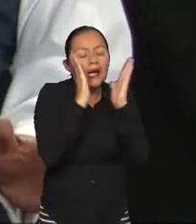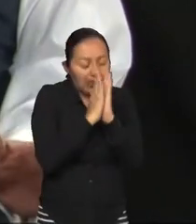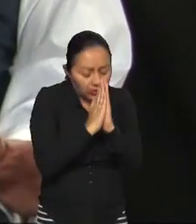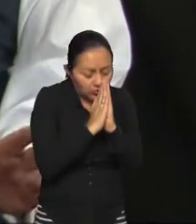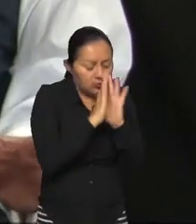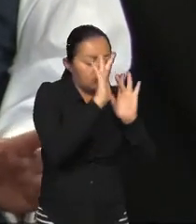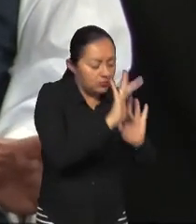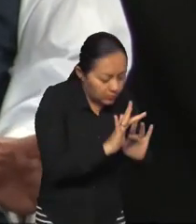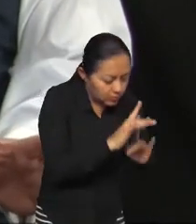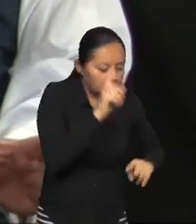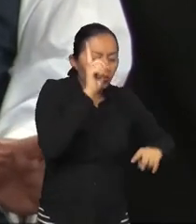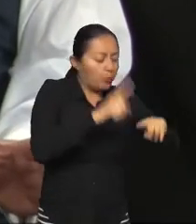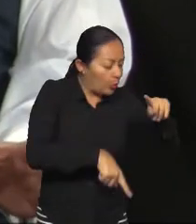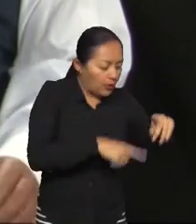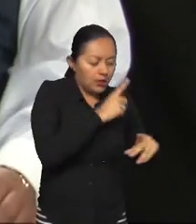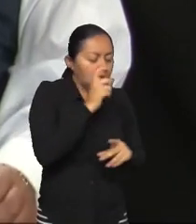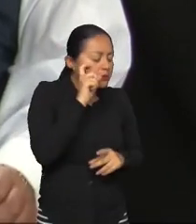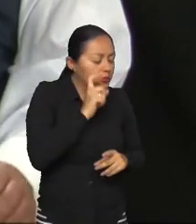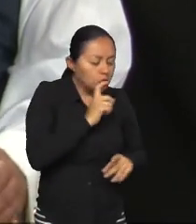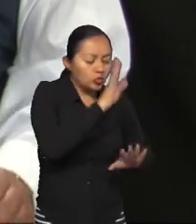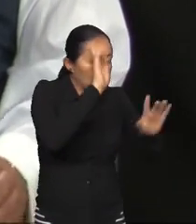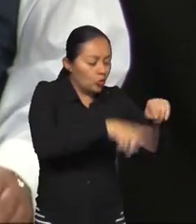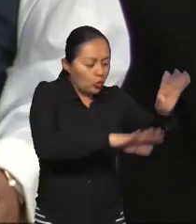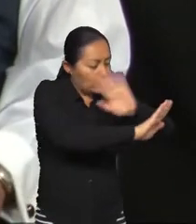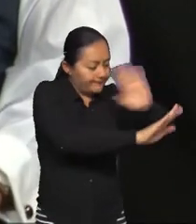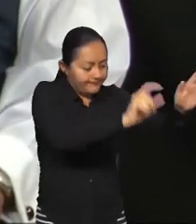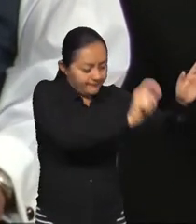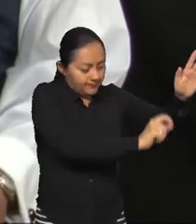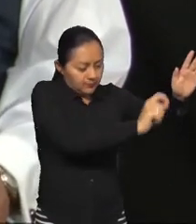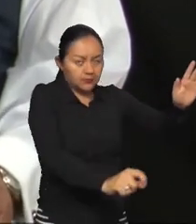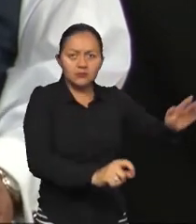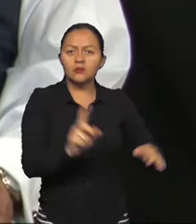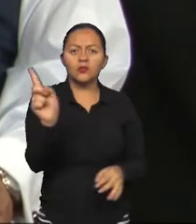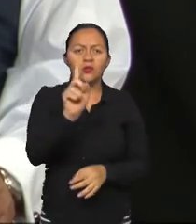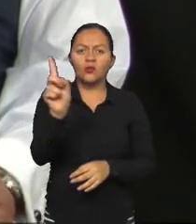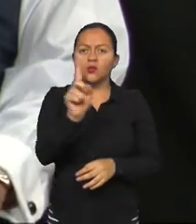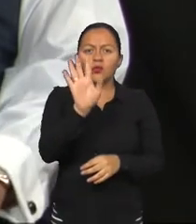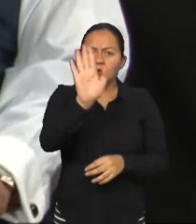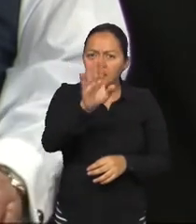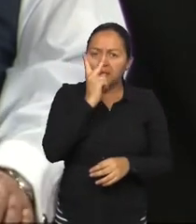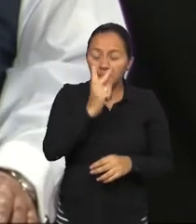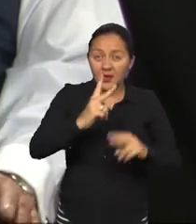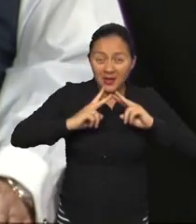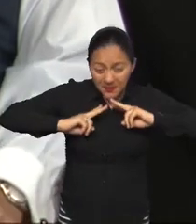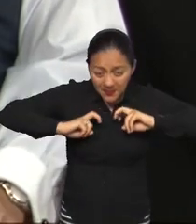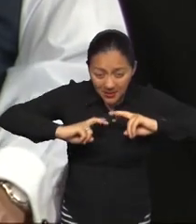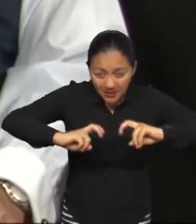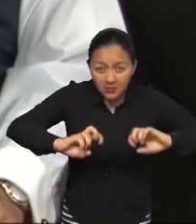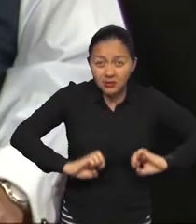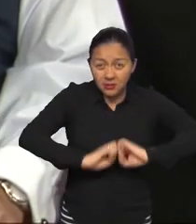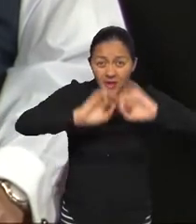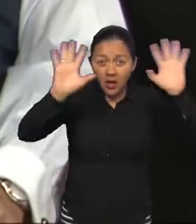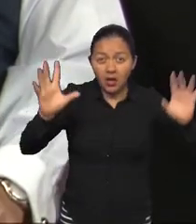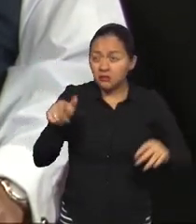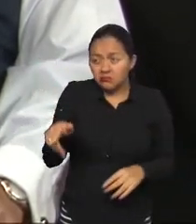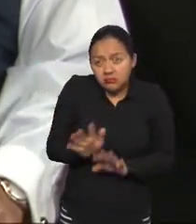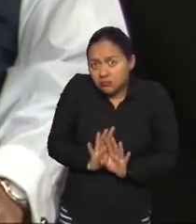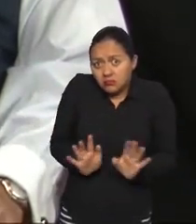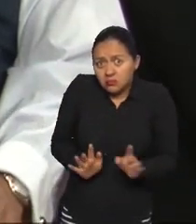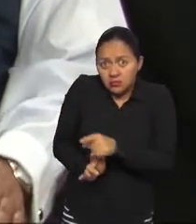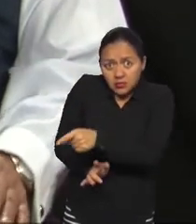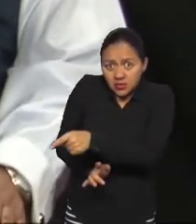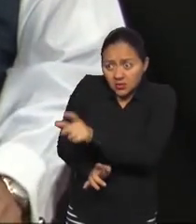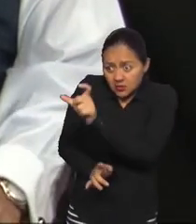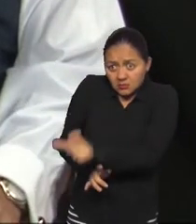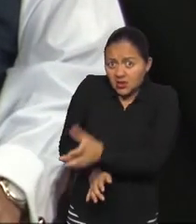etéreos, absolutamente asexuales. Vimos en esta investigación personas absolutamente sin misterios y